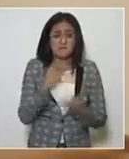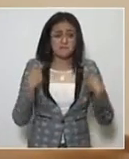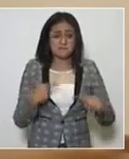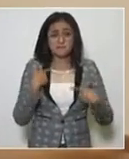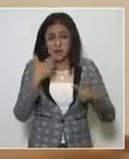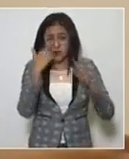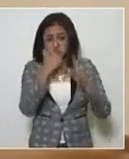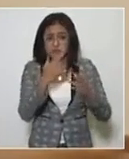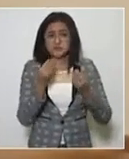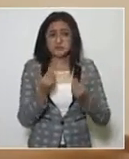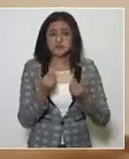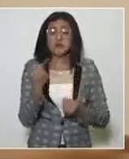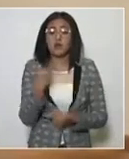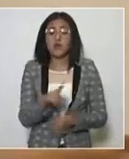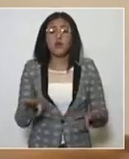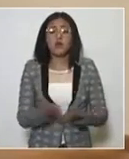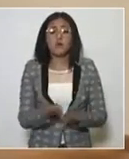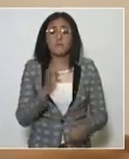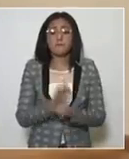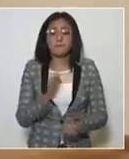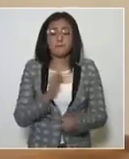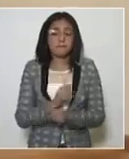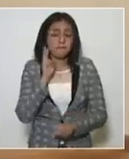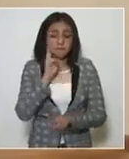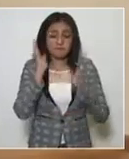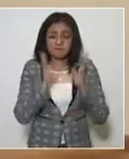forma como se ha expresado